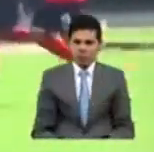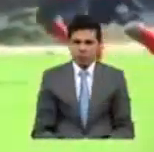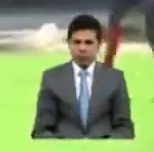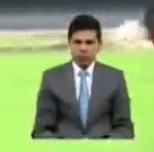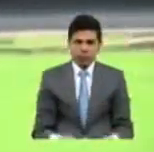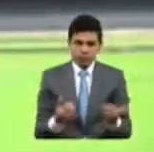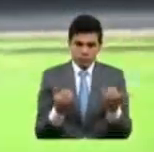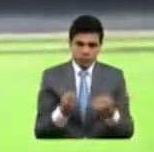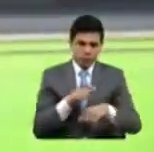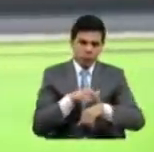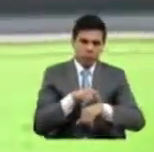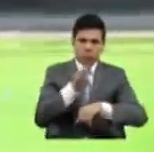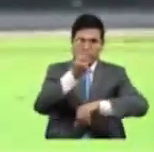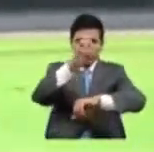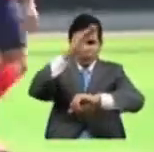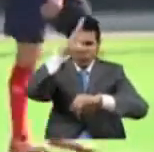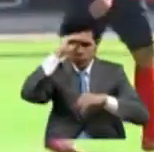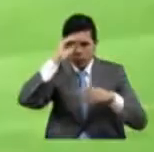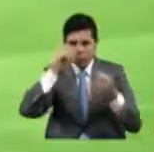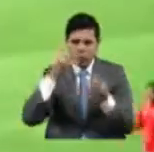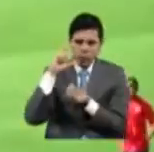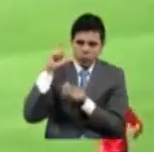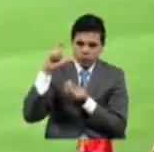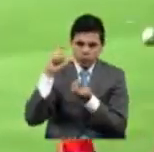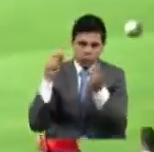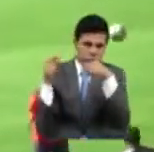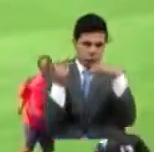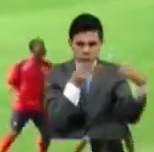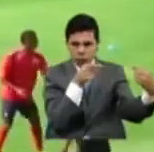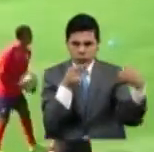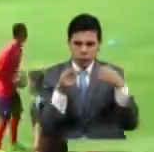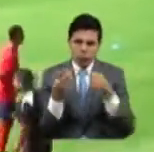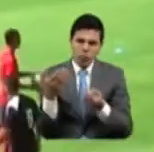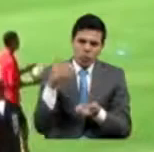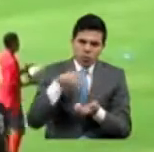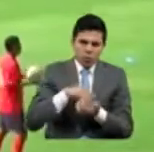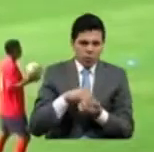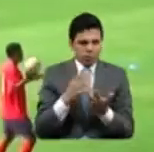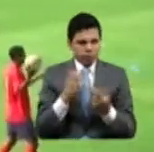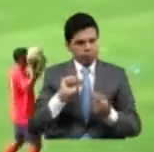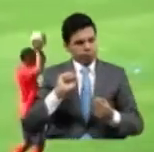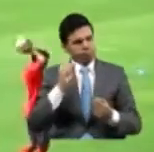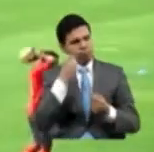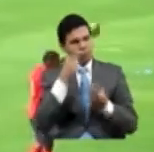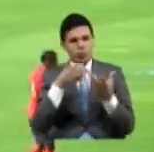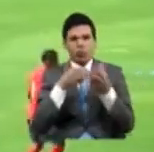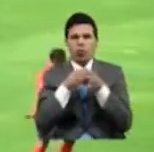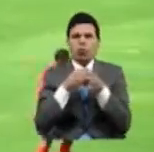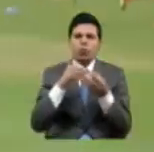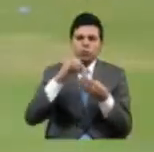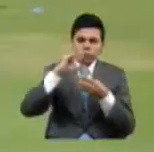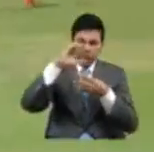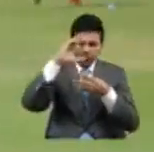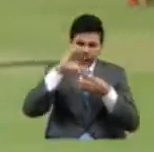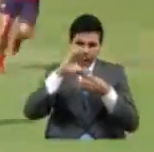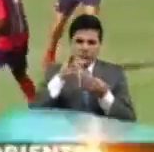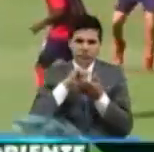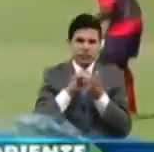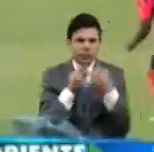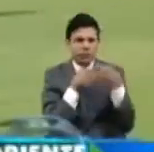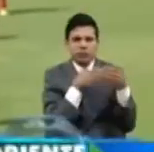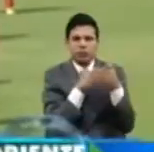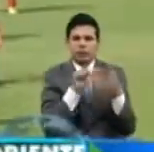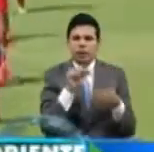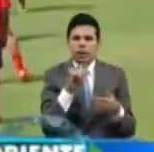Hoy a partir de las 8 de la noche, Cúcuta Deportivo intentará adueñarse del liderato del Grupo C de la Copa Águila cuando reciban a su